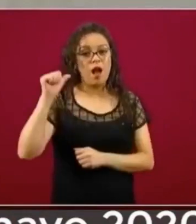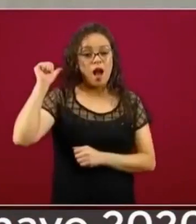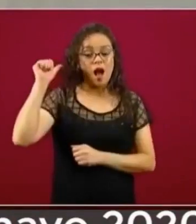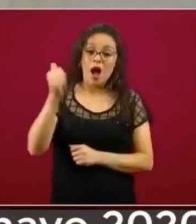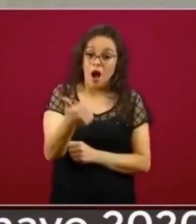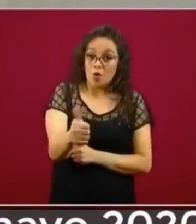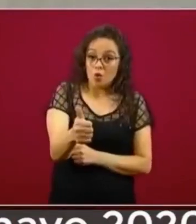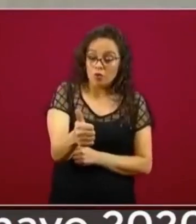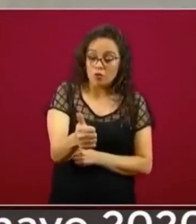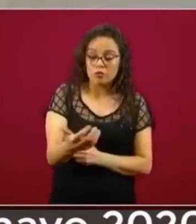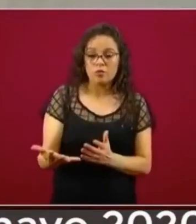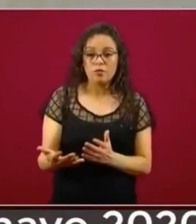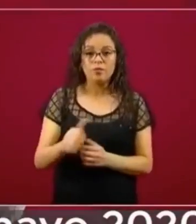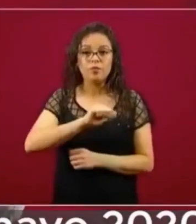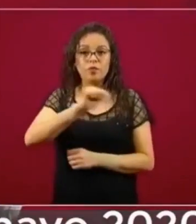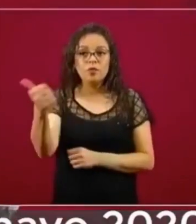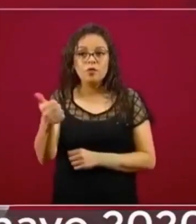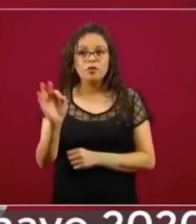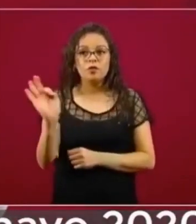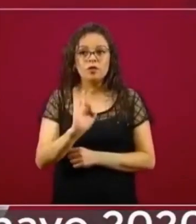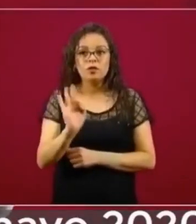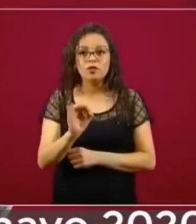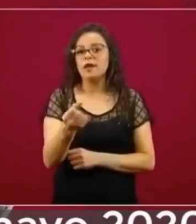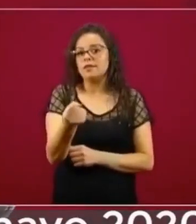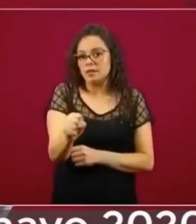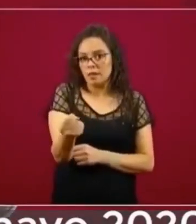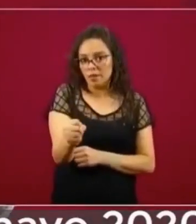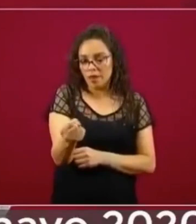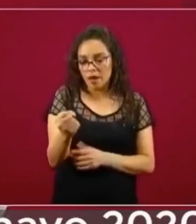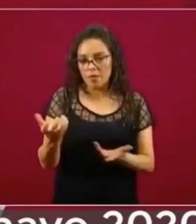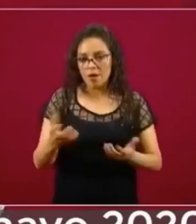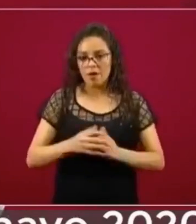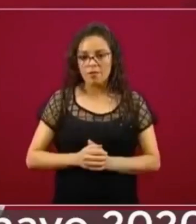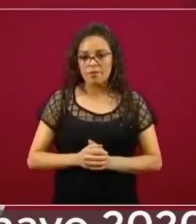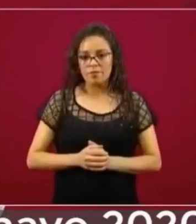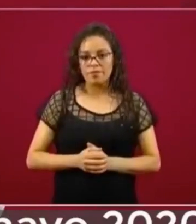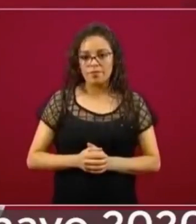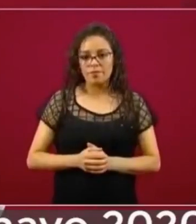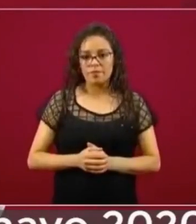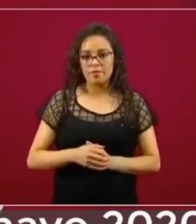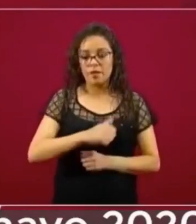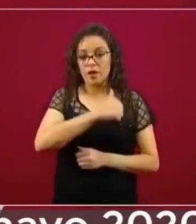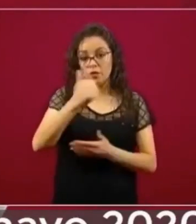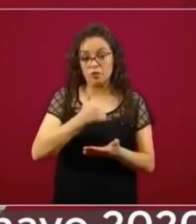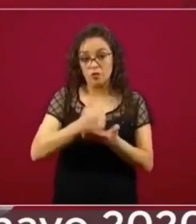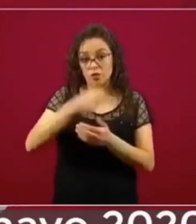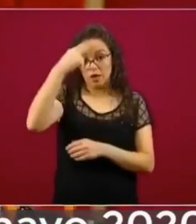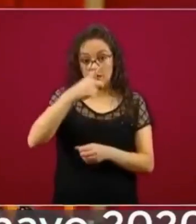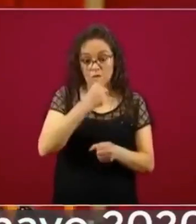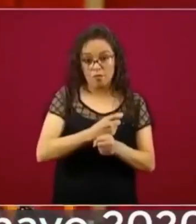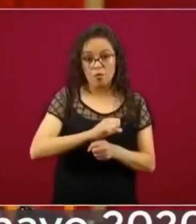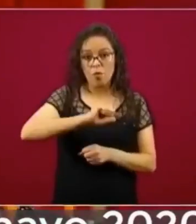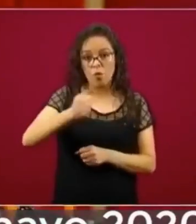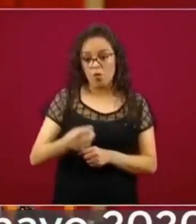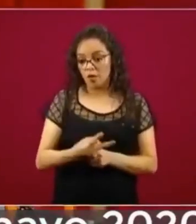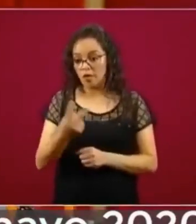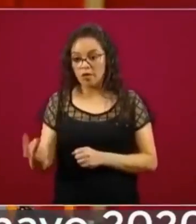hasta septiembre, sobre todo de las dos mayores ciudades después de la Ciudad de México que todavía no tienen una